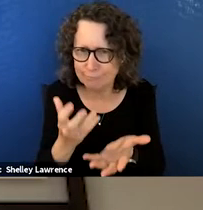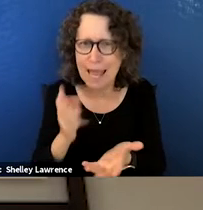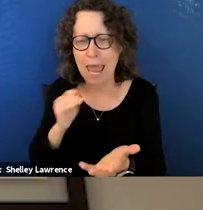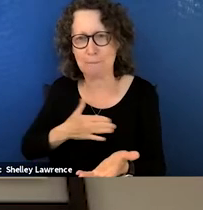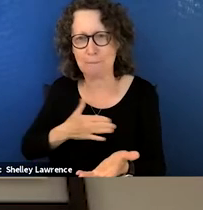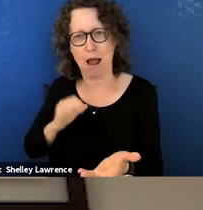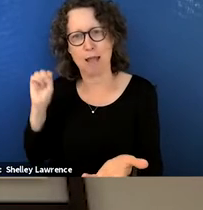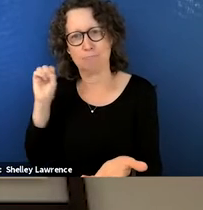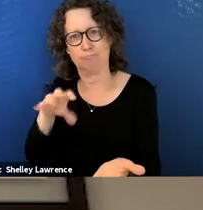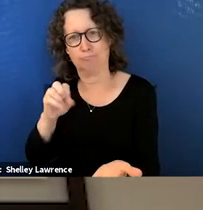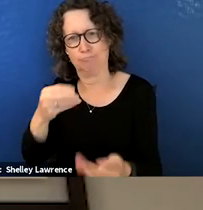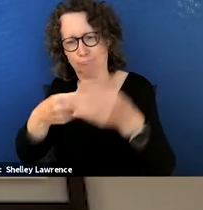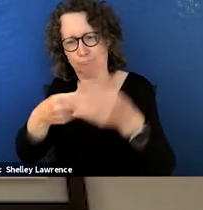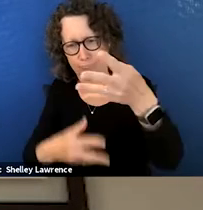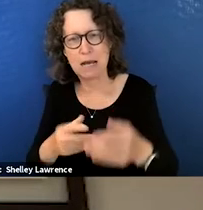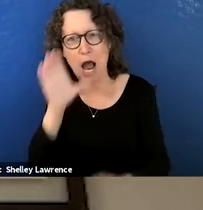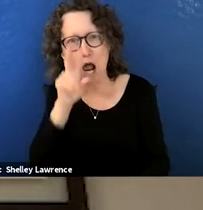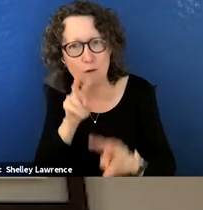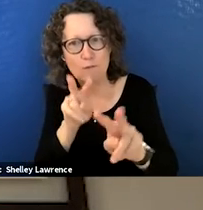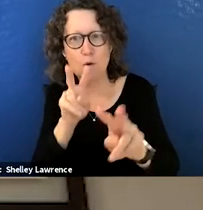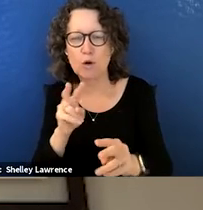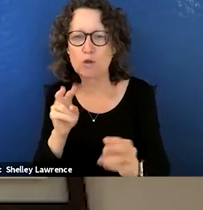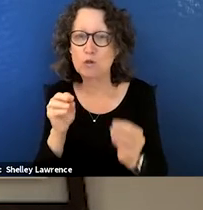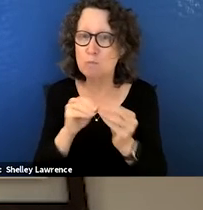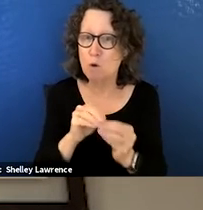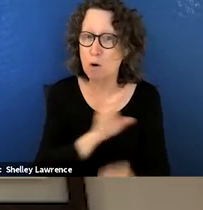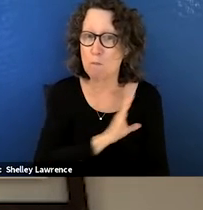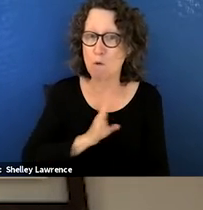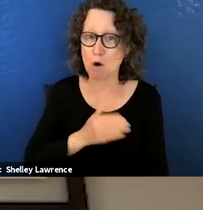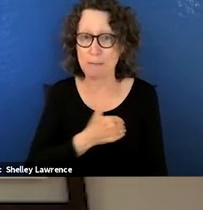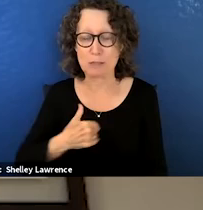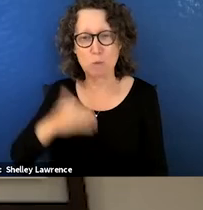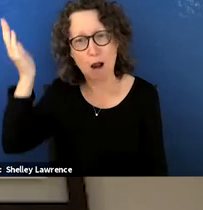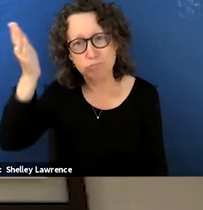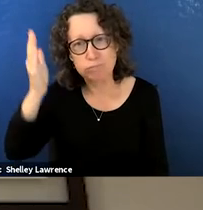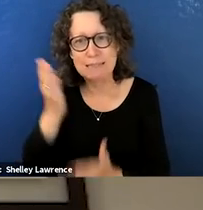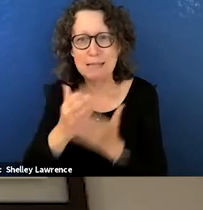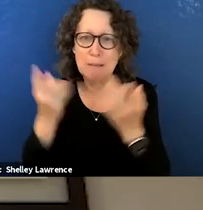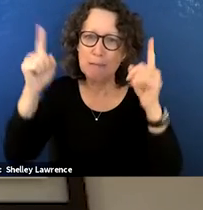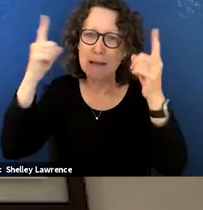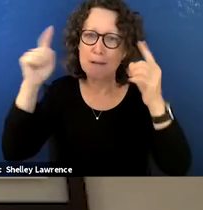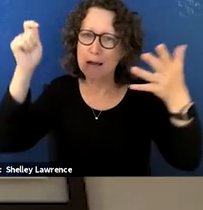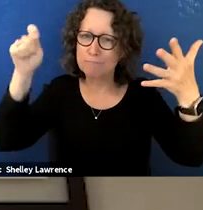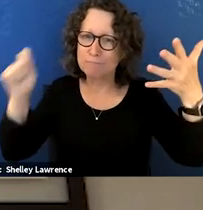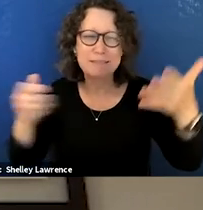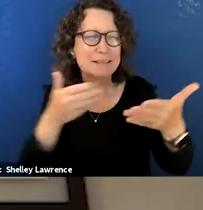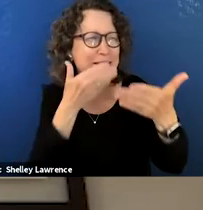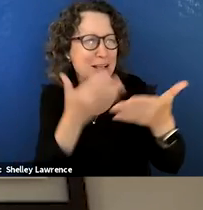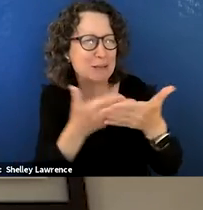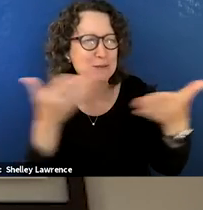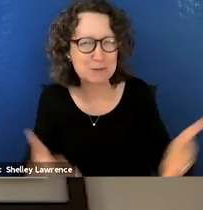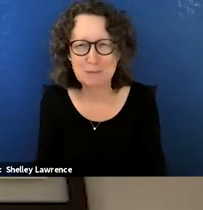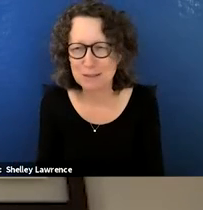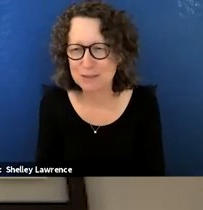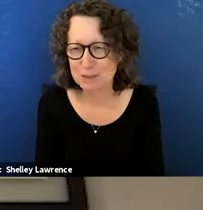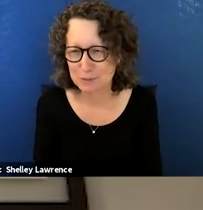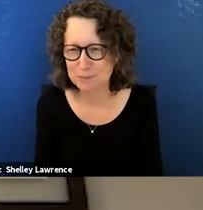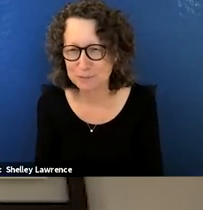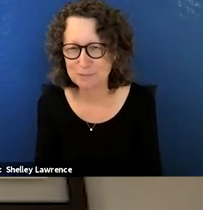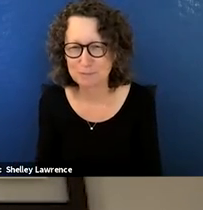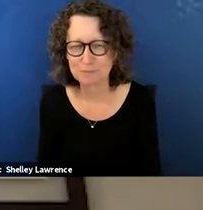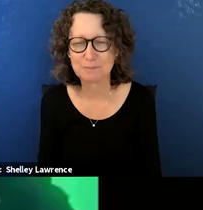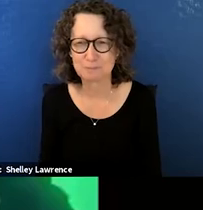sus ideas y también dándoles mis opiniones, y espero tener reuniones subsecuentes en las que vamos a presentar algunos de nuestros logros.